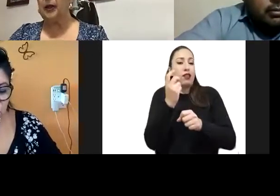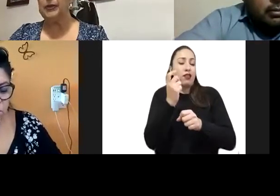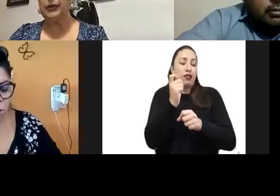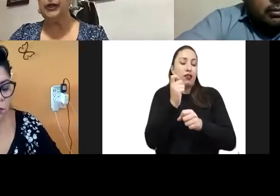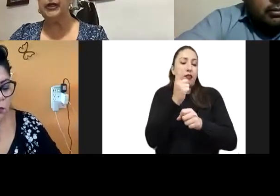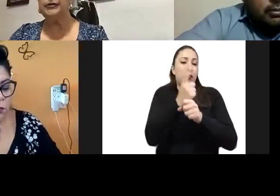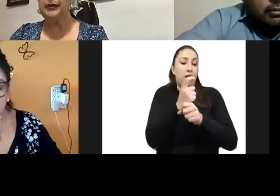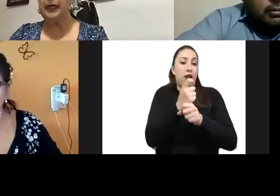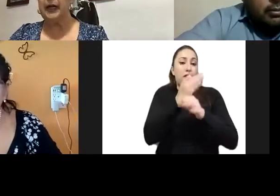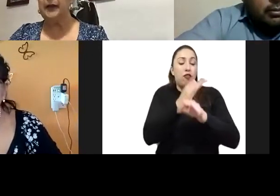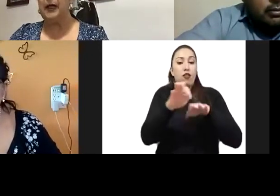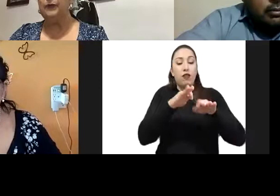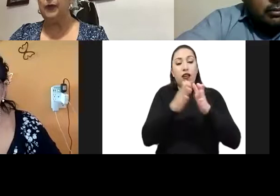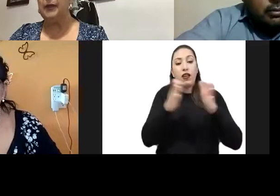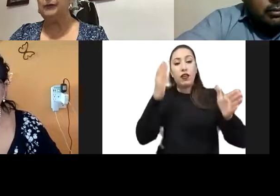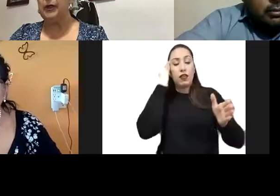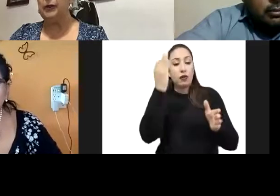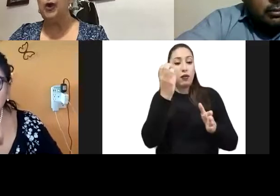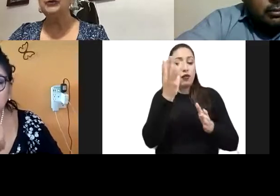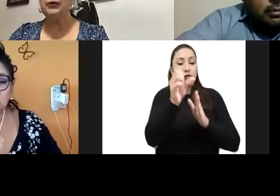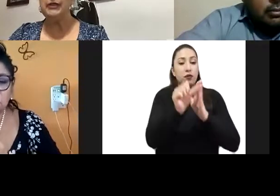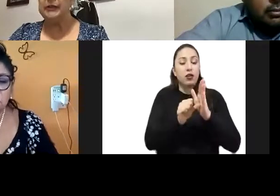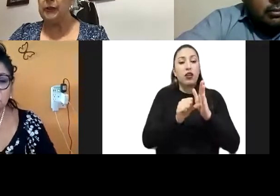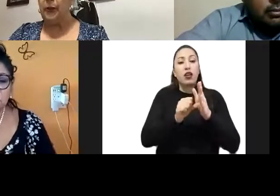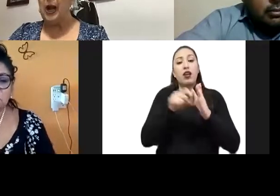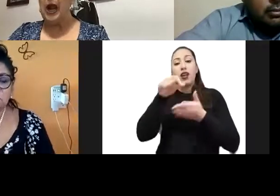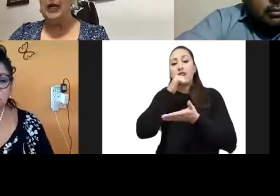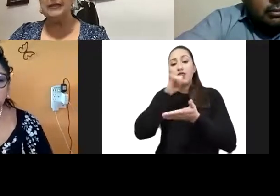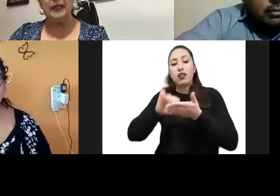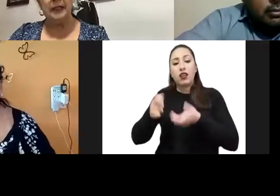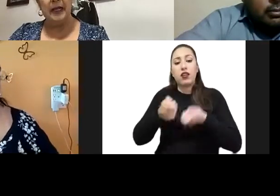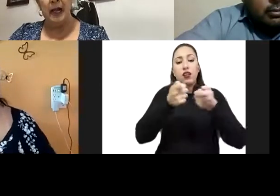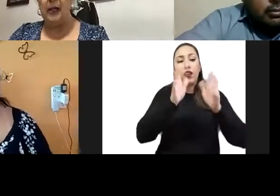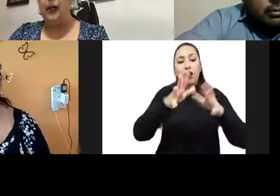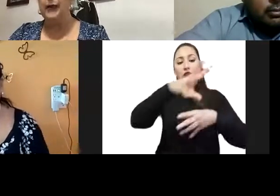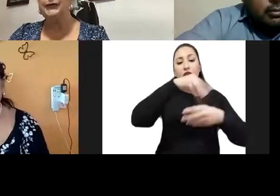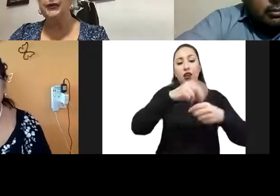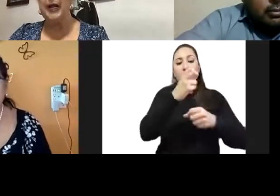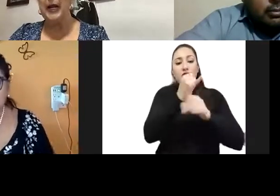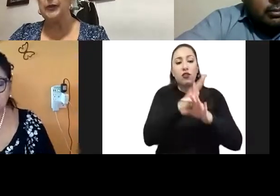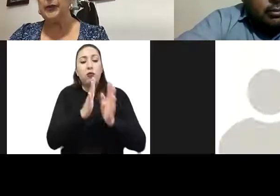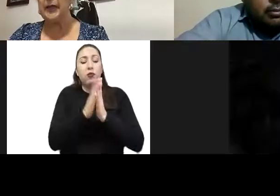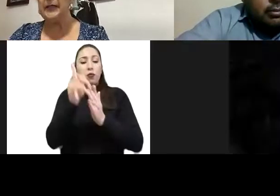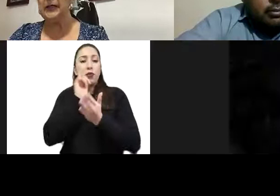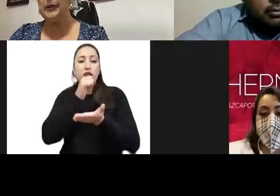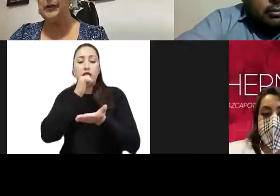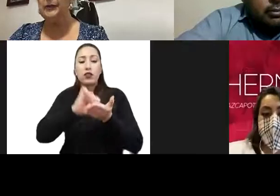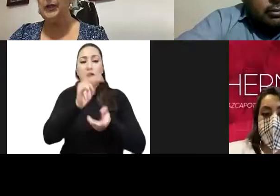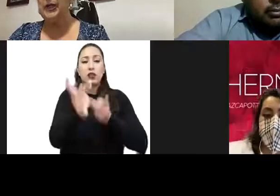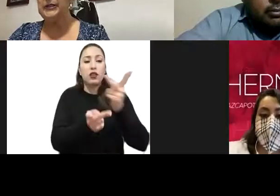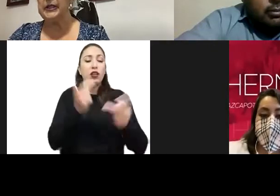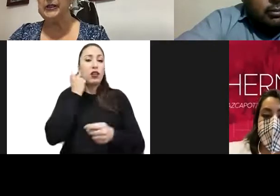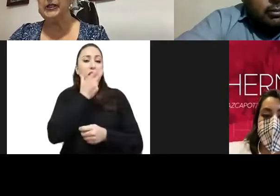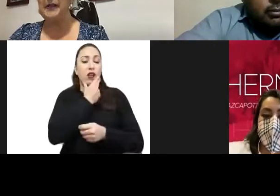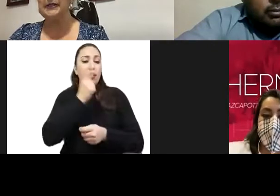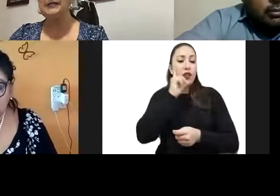esta comisión hizo entrega del informe referido, solicito a la secretaría consulte a las diputadas y diputados